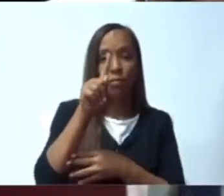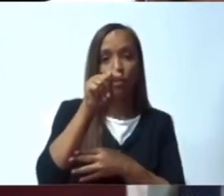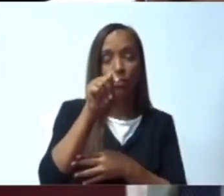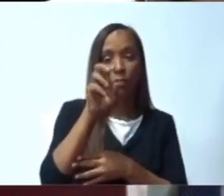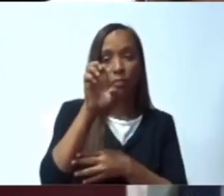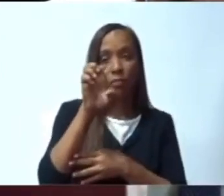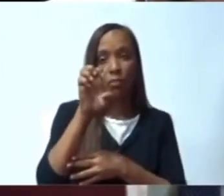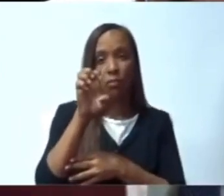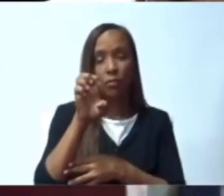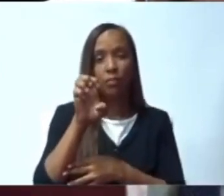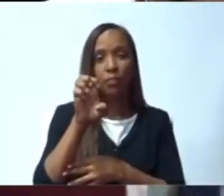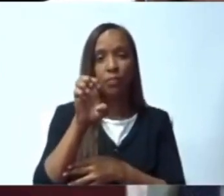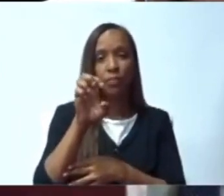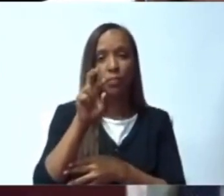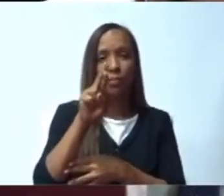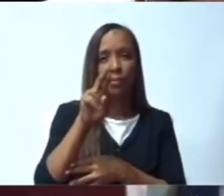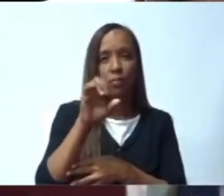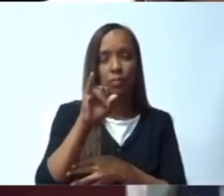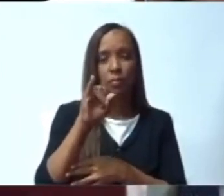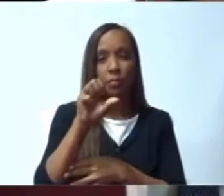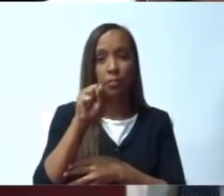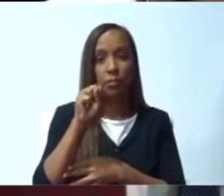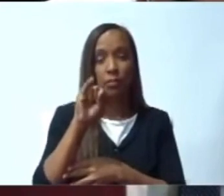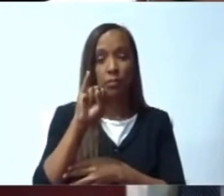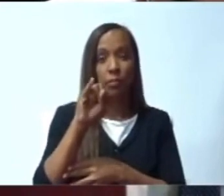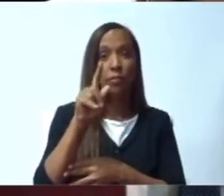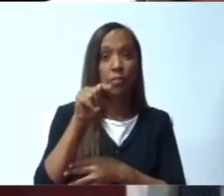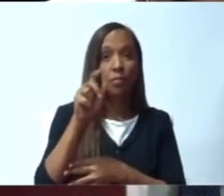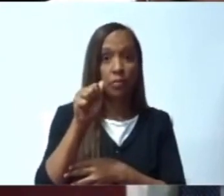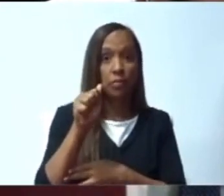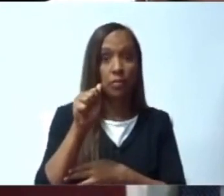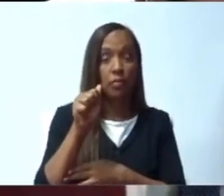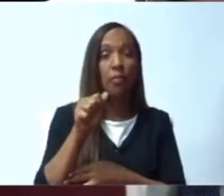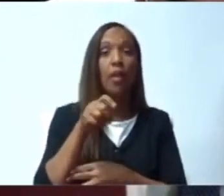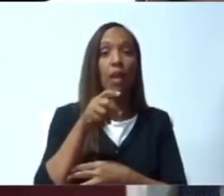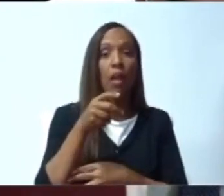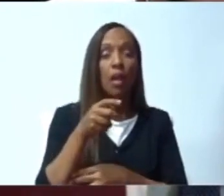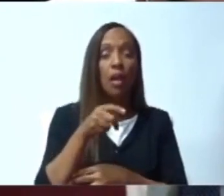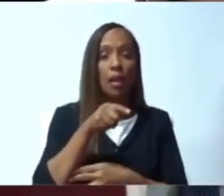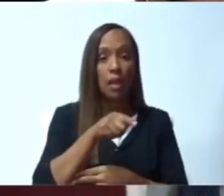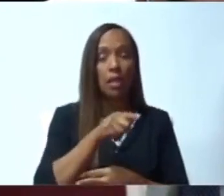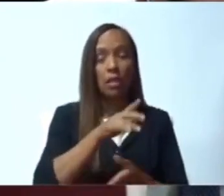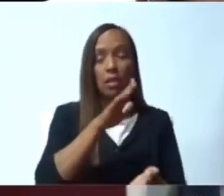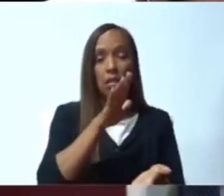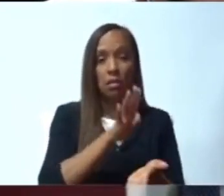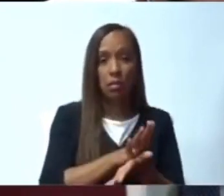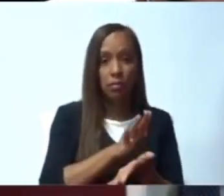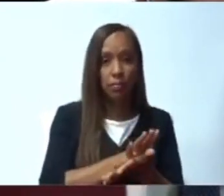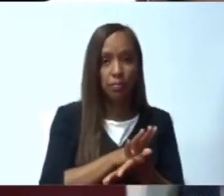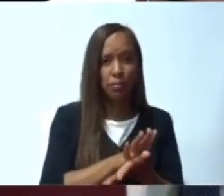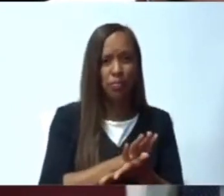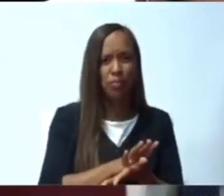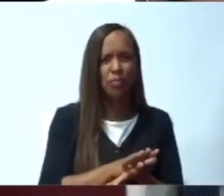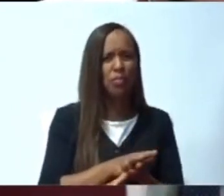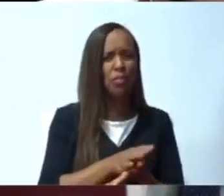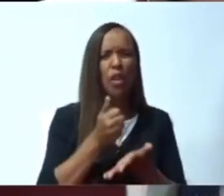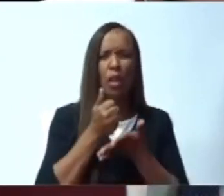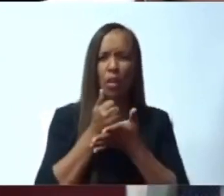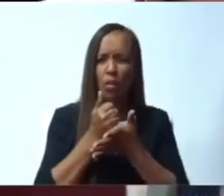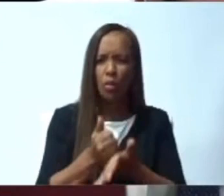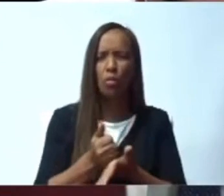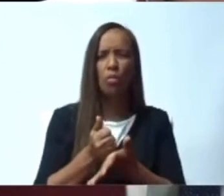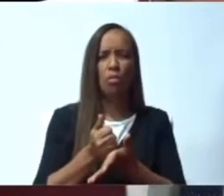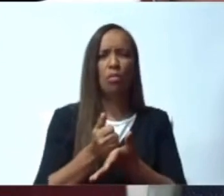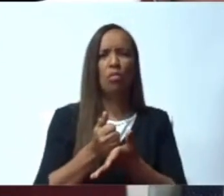dominicana, hombres y mujeres que han ocupado posiciones de importancia en todos los ámbitos de la vida nacional, en el